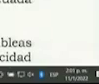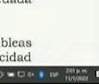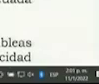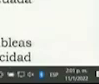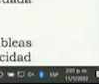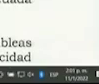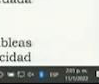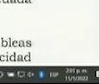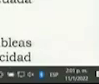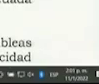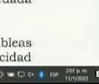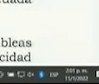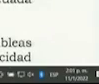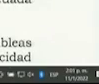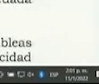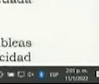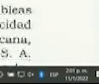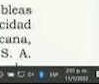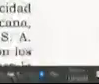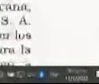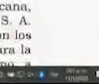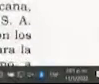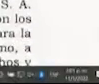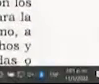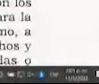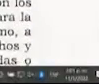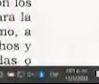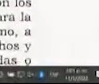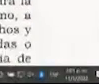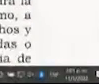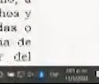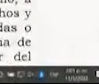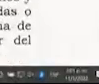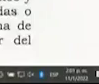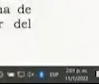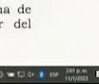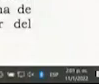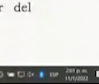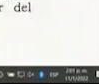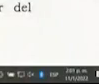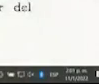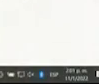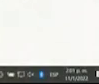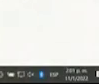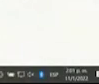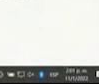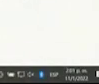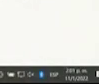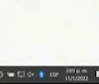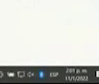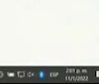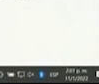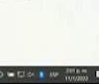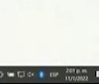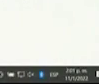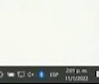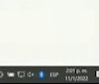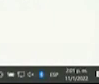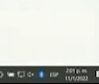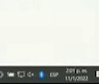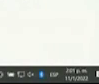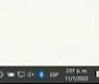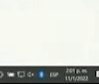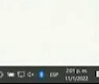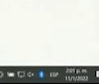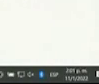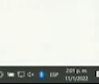aspectos generales siguientes, antecedente, que el Estado Dominicano ha identificado que la Constitución y utilización de